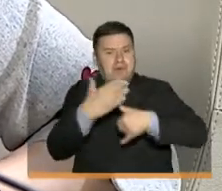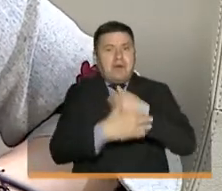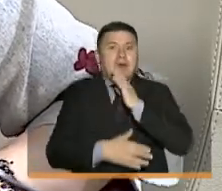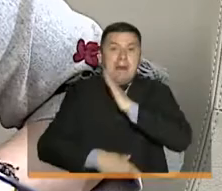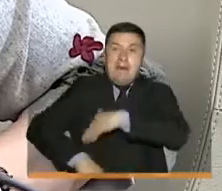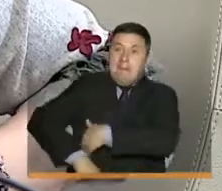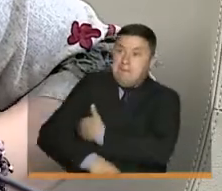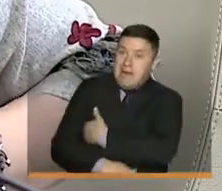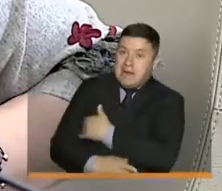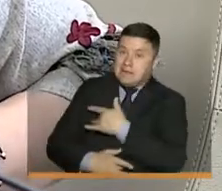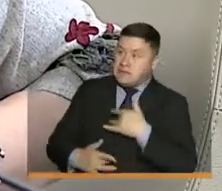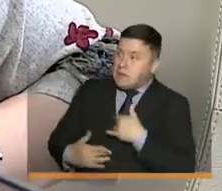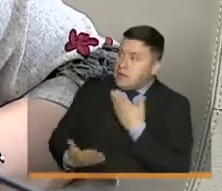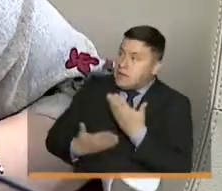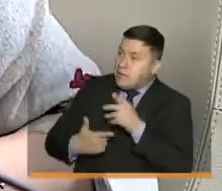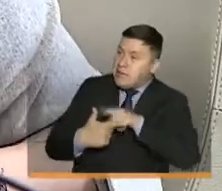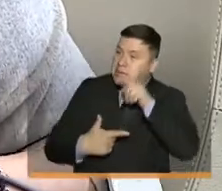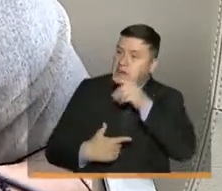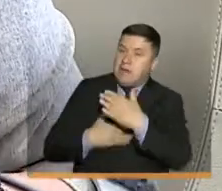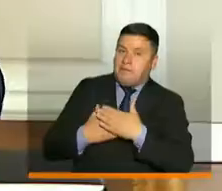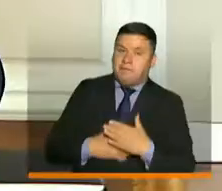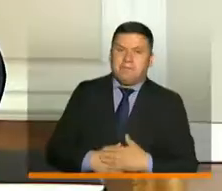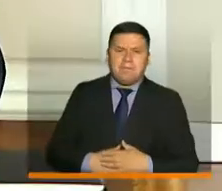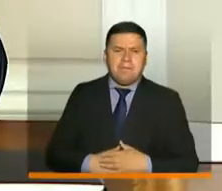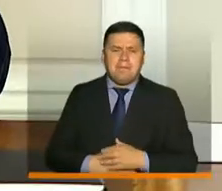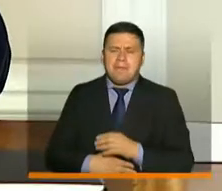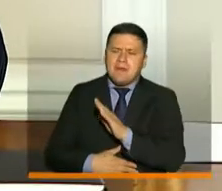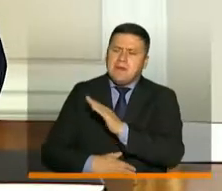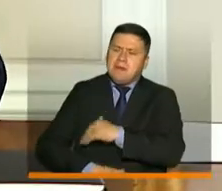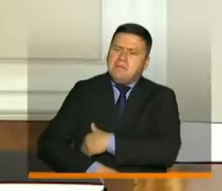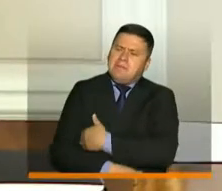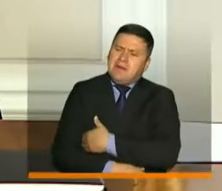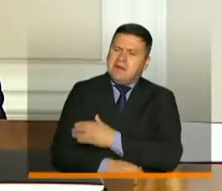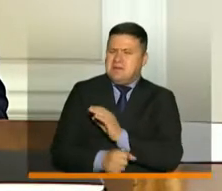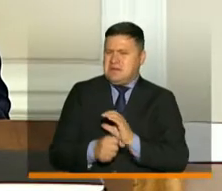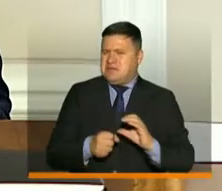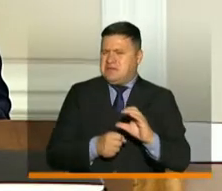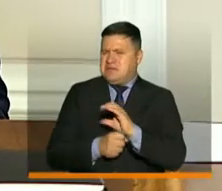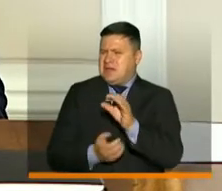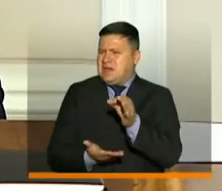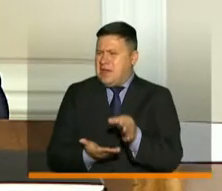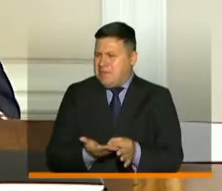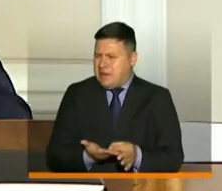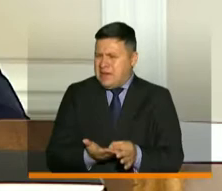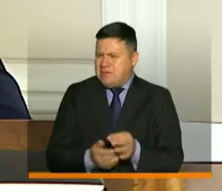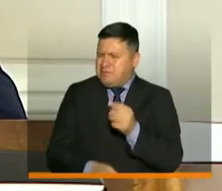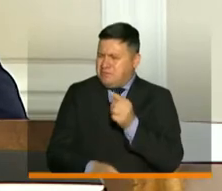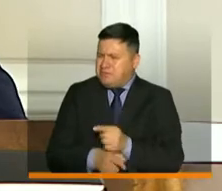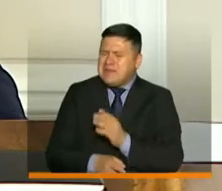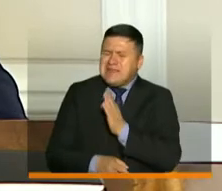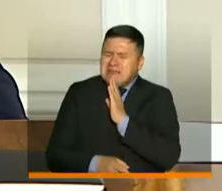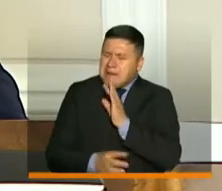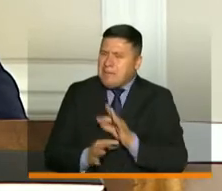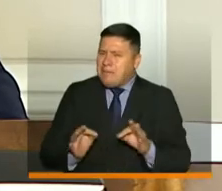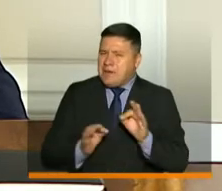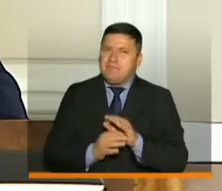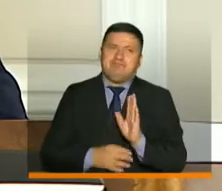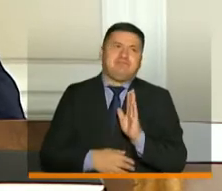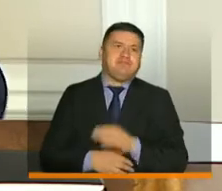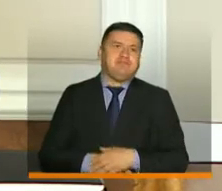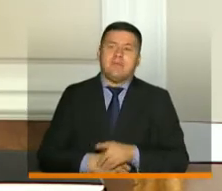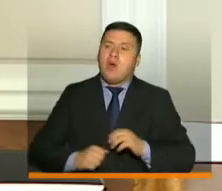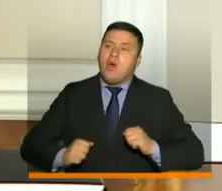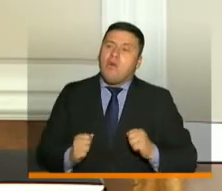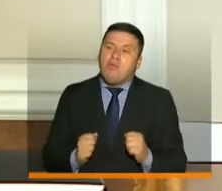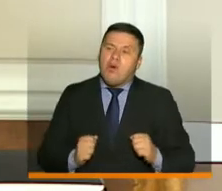nos indica de evolución a la pandemia. Y ministra, hablemos de ciudades capitales puntualmente, hablemos de casos como